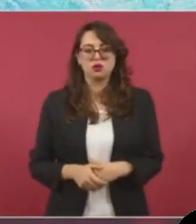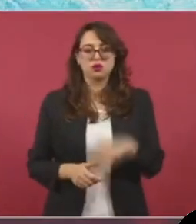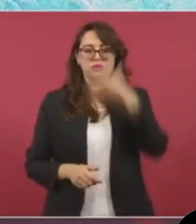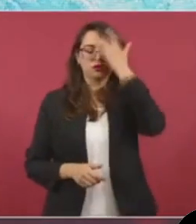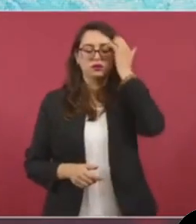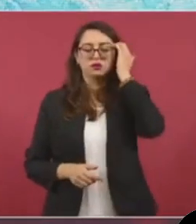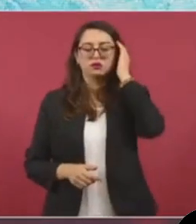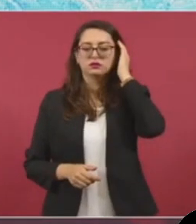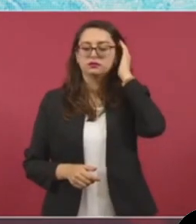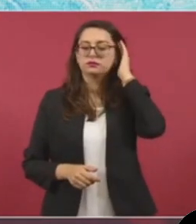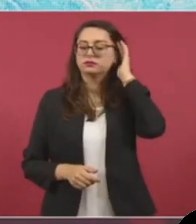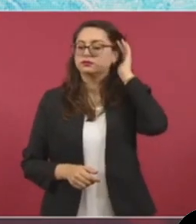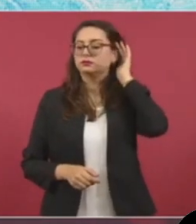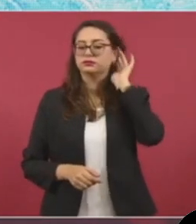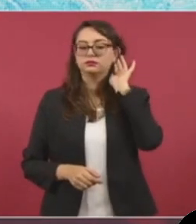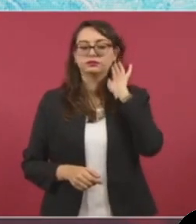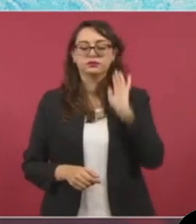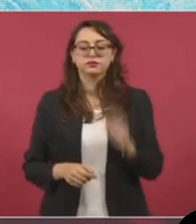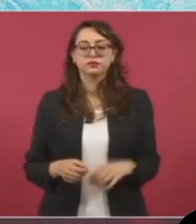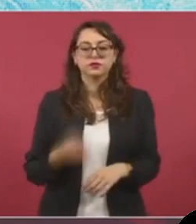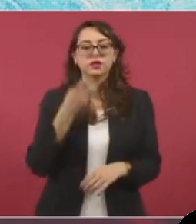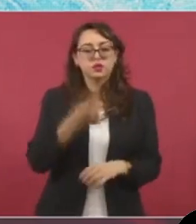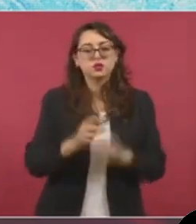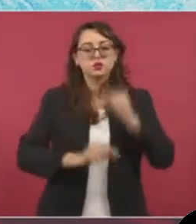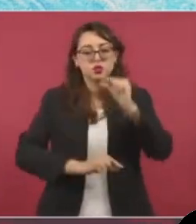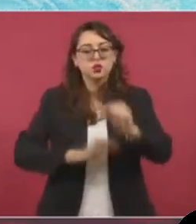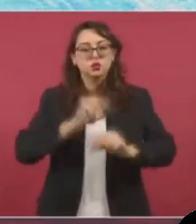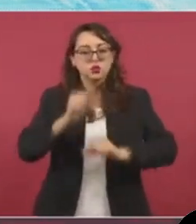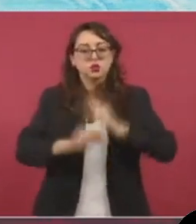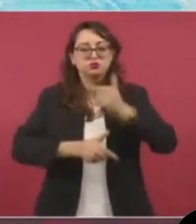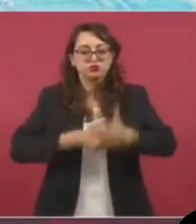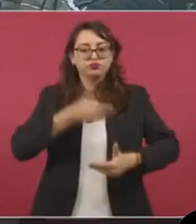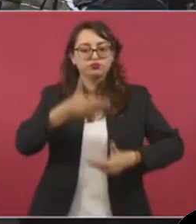entonces ahí vamos por parte